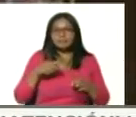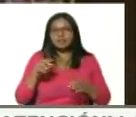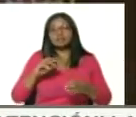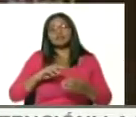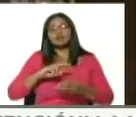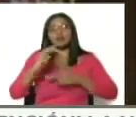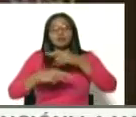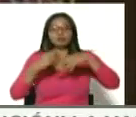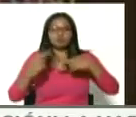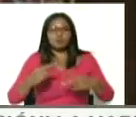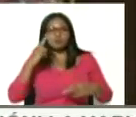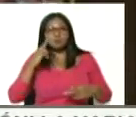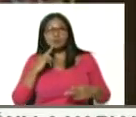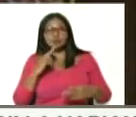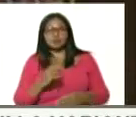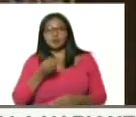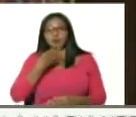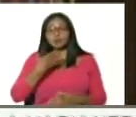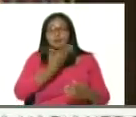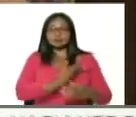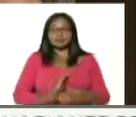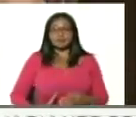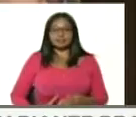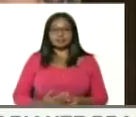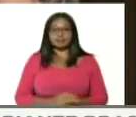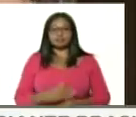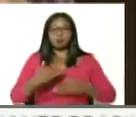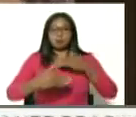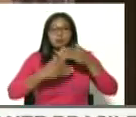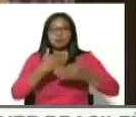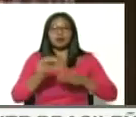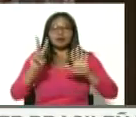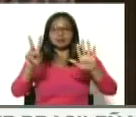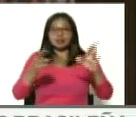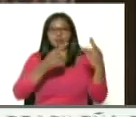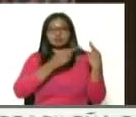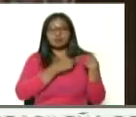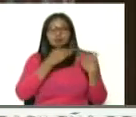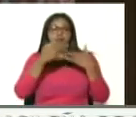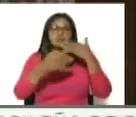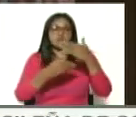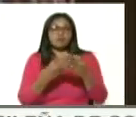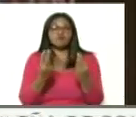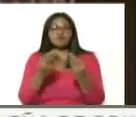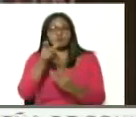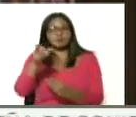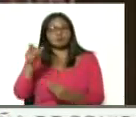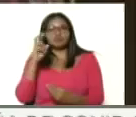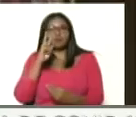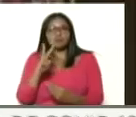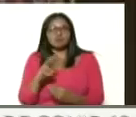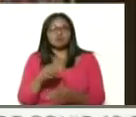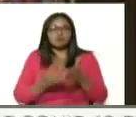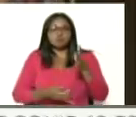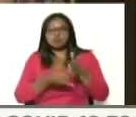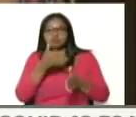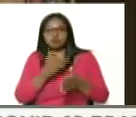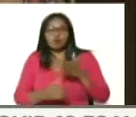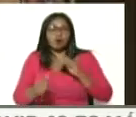revolución bolivariana. Bueno, presidente, así va el avance de las siete tareas. Muchísima gente, como usted ha visto en los registros,